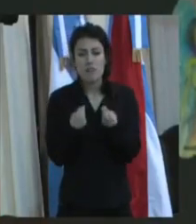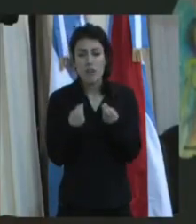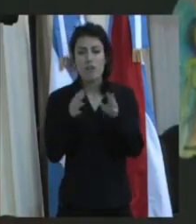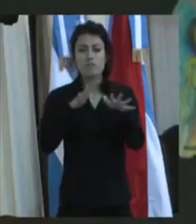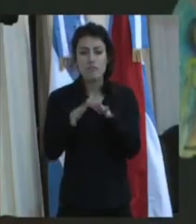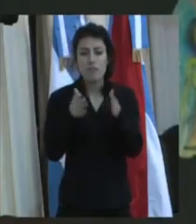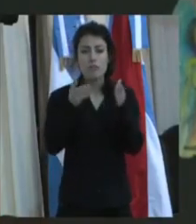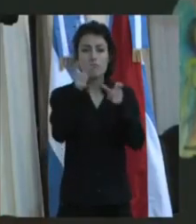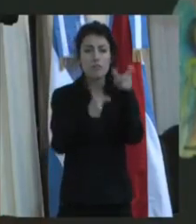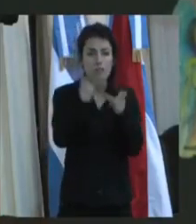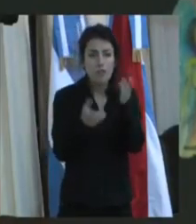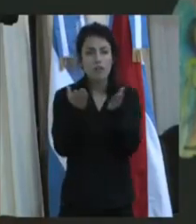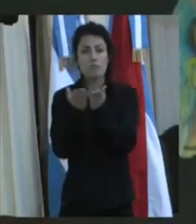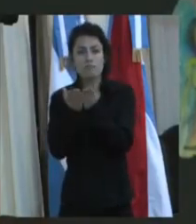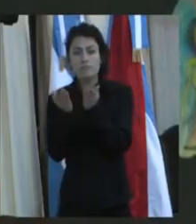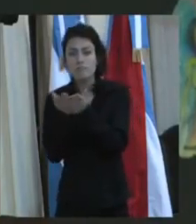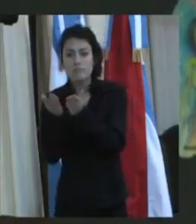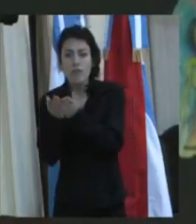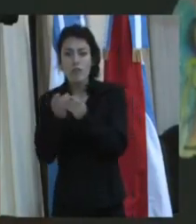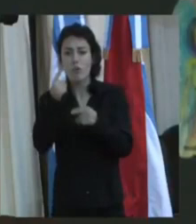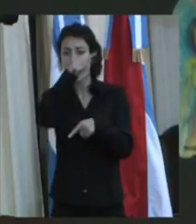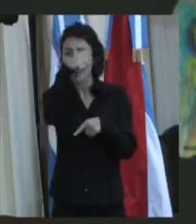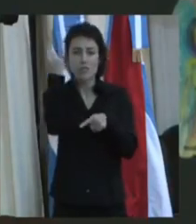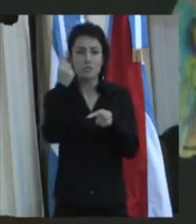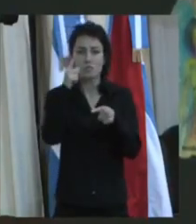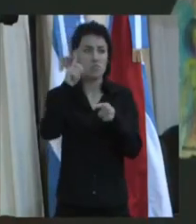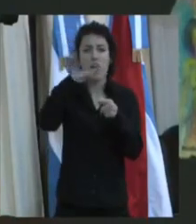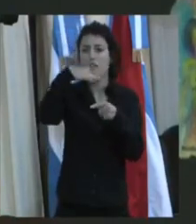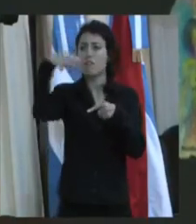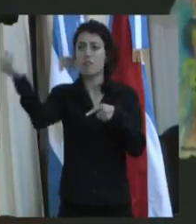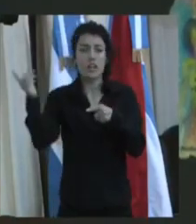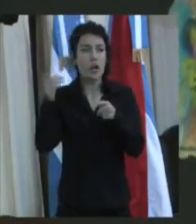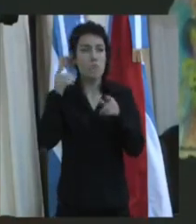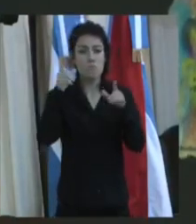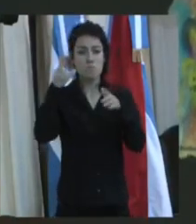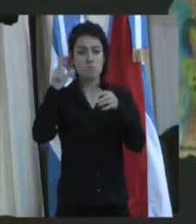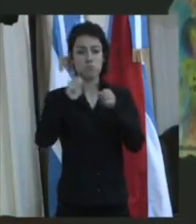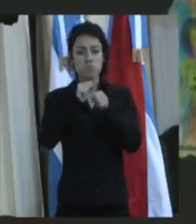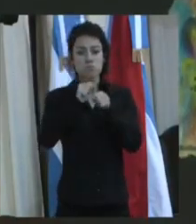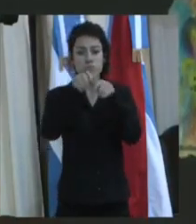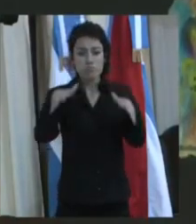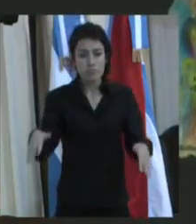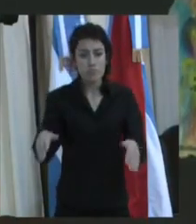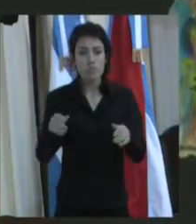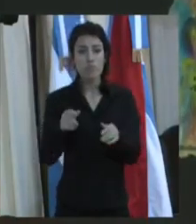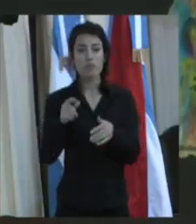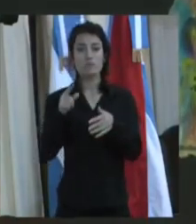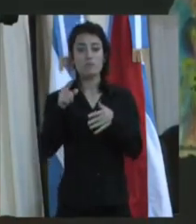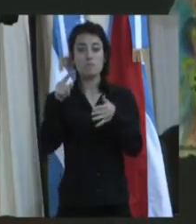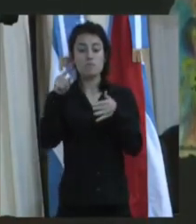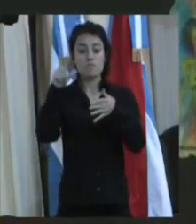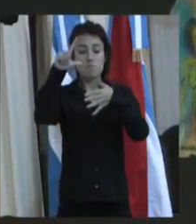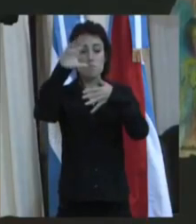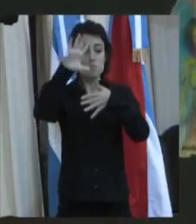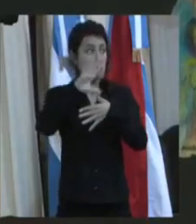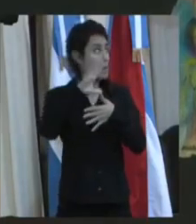de traspasar las fronteras nacionales. Tenemos un mapa geográfico que no es un mapa político, es un mapa político